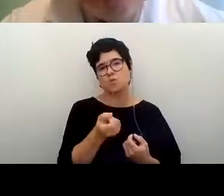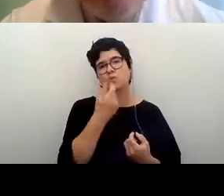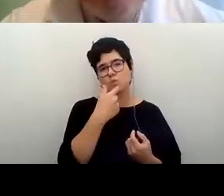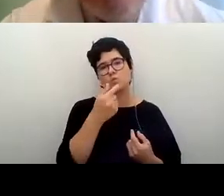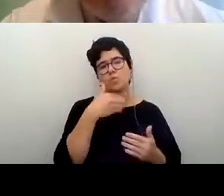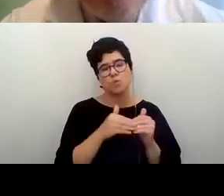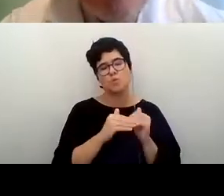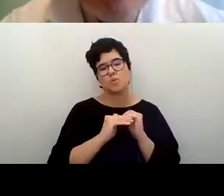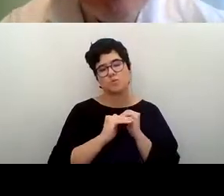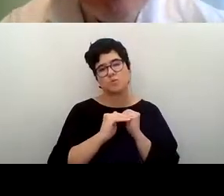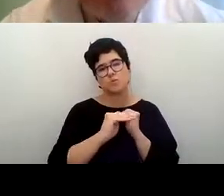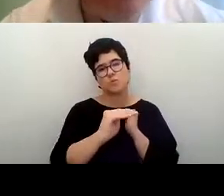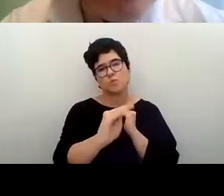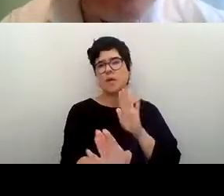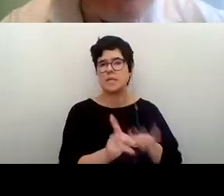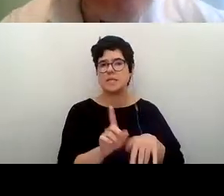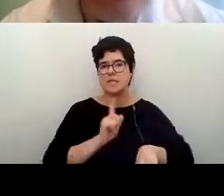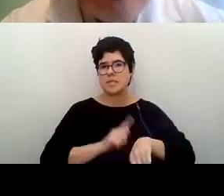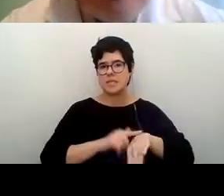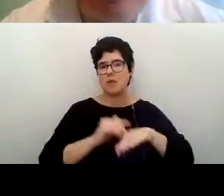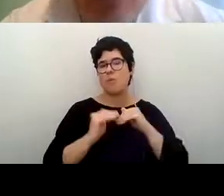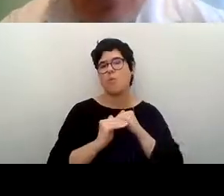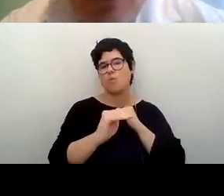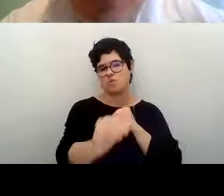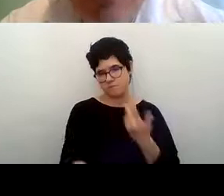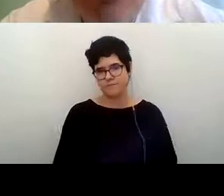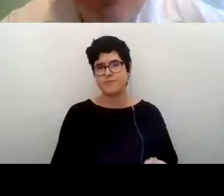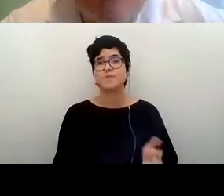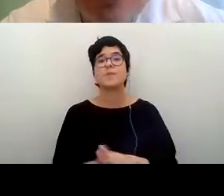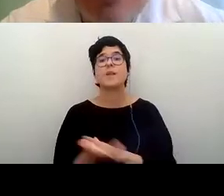tiempo. Y después tenemos en